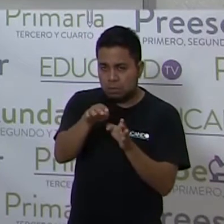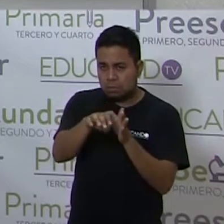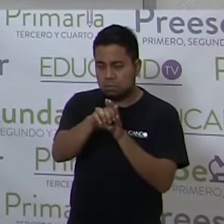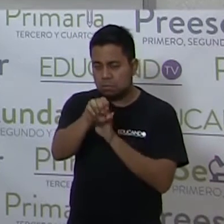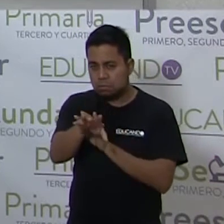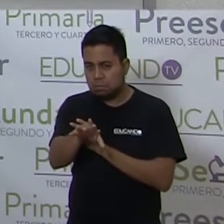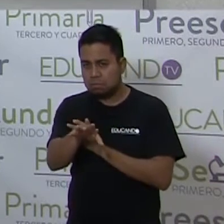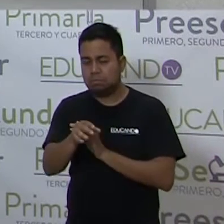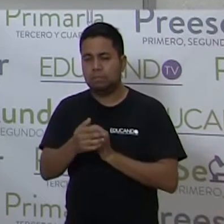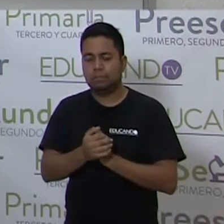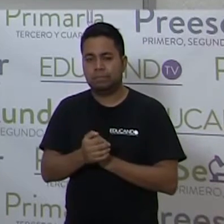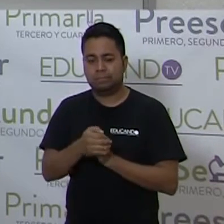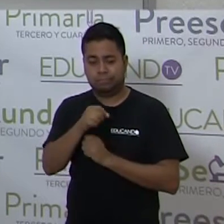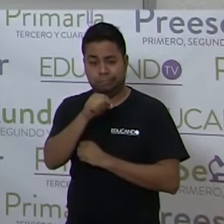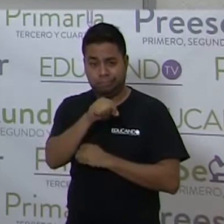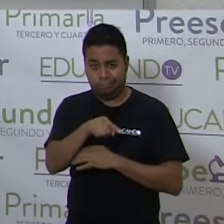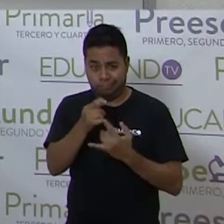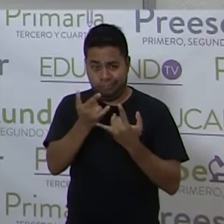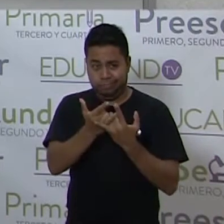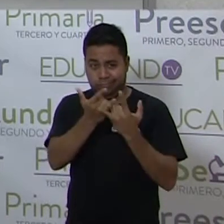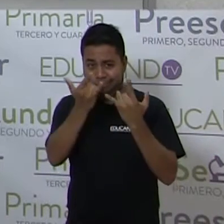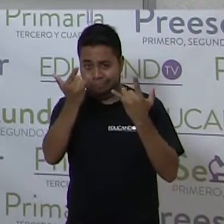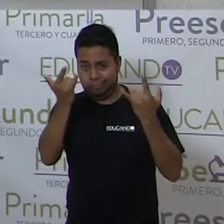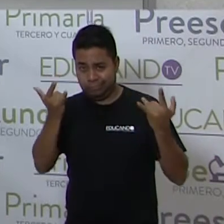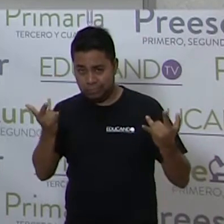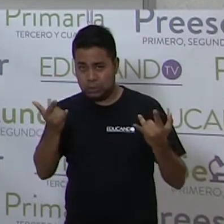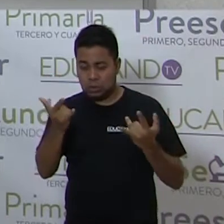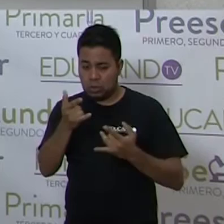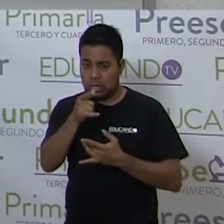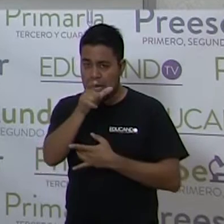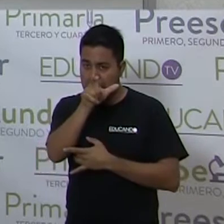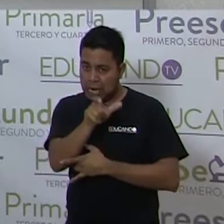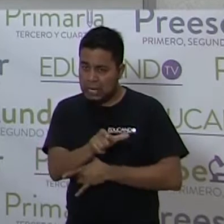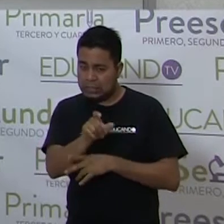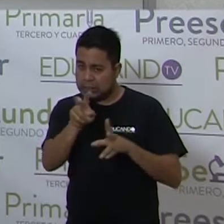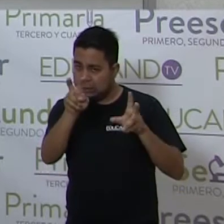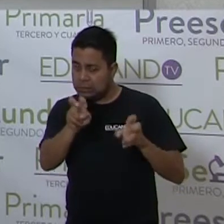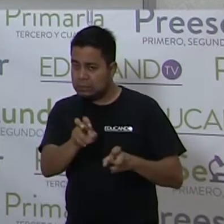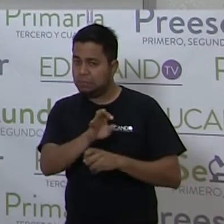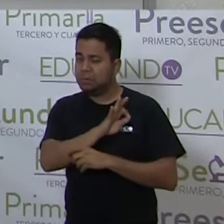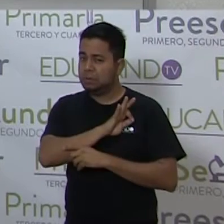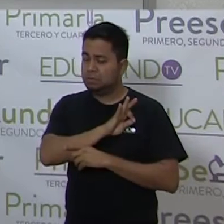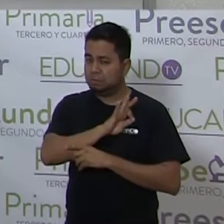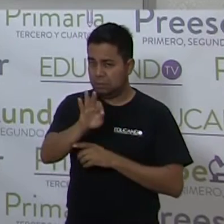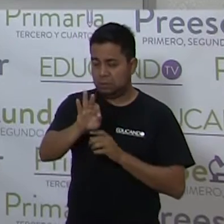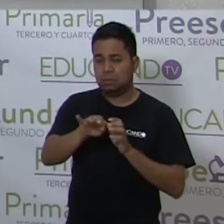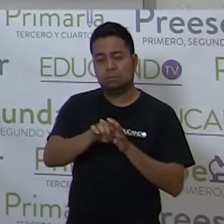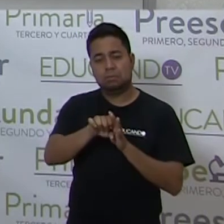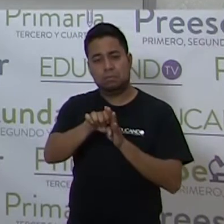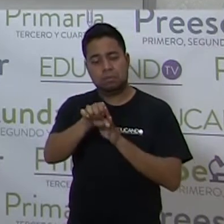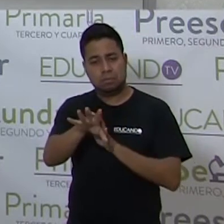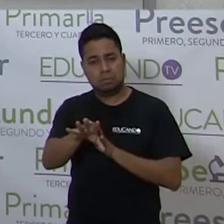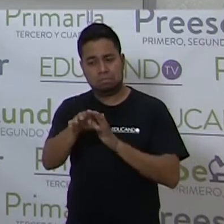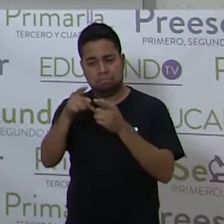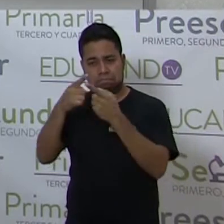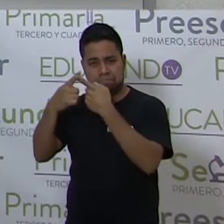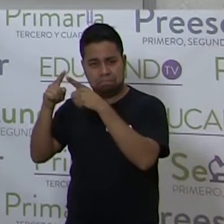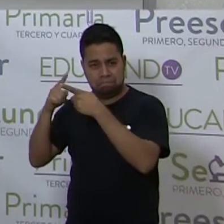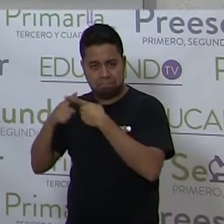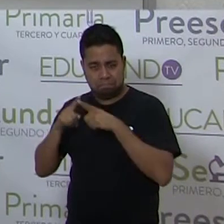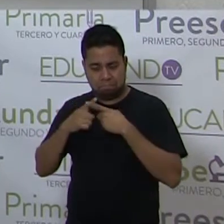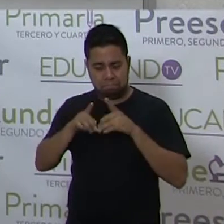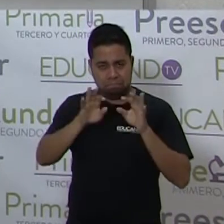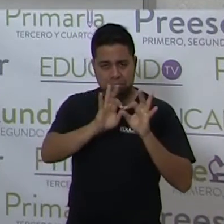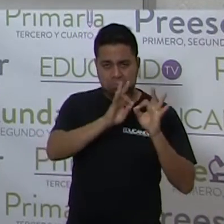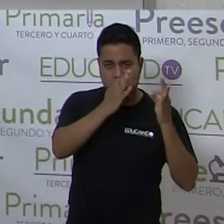el mismo mito, el mismo tema puede ser desarrollado de diferente manera